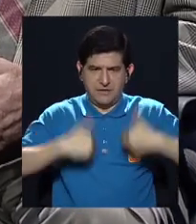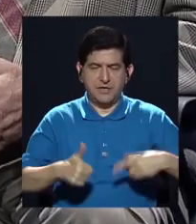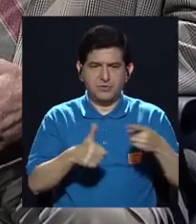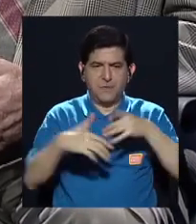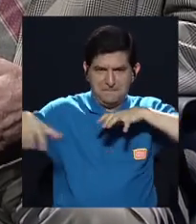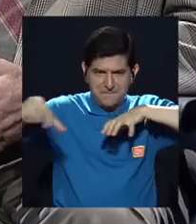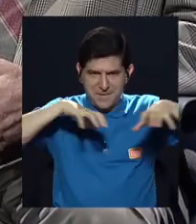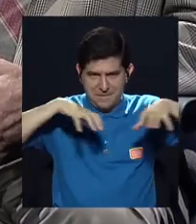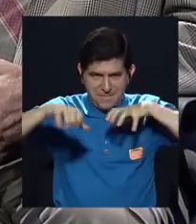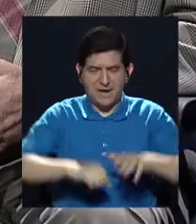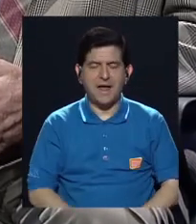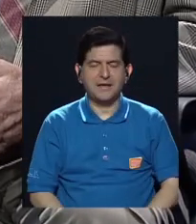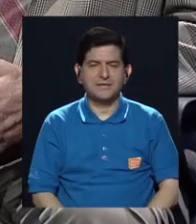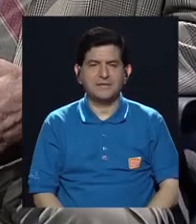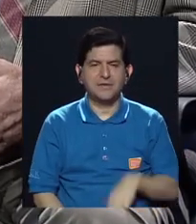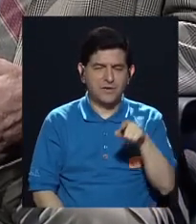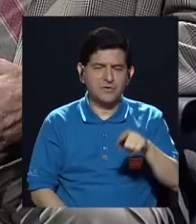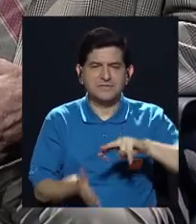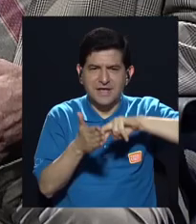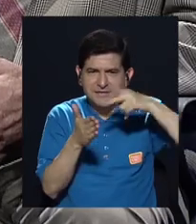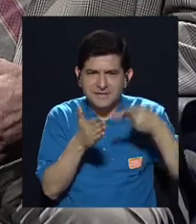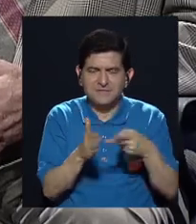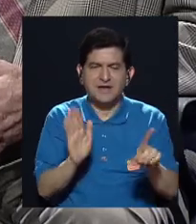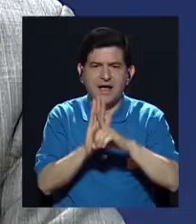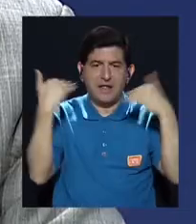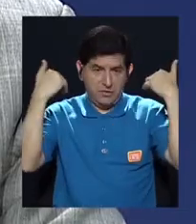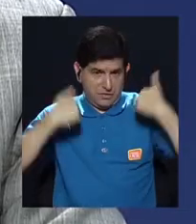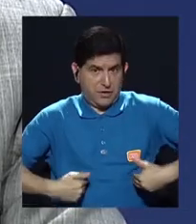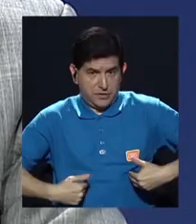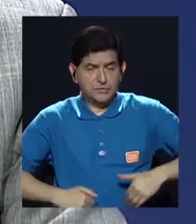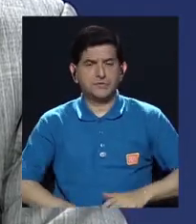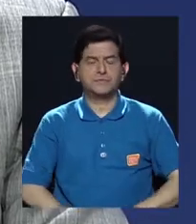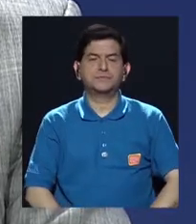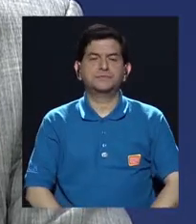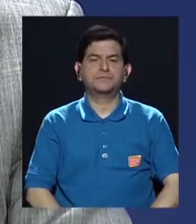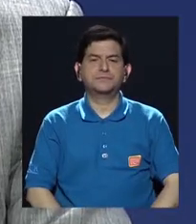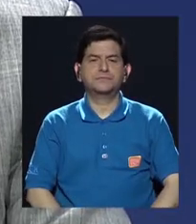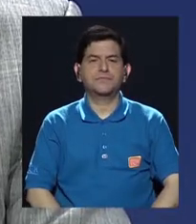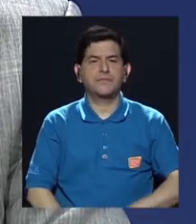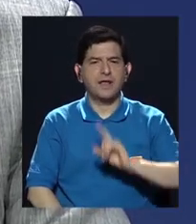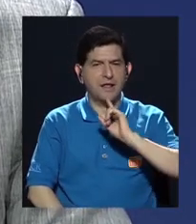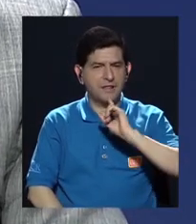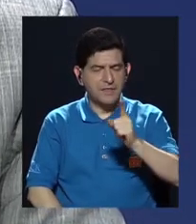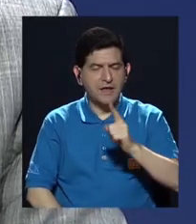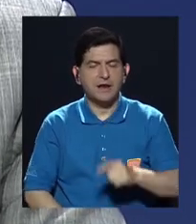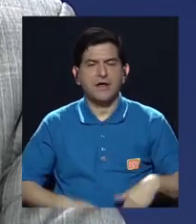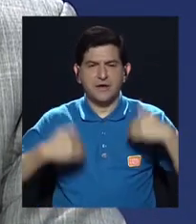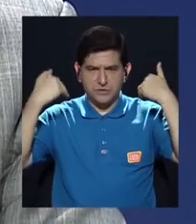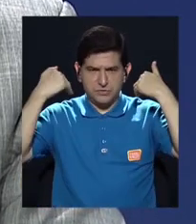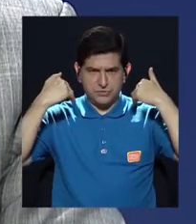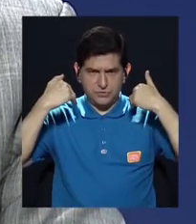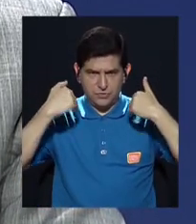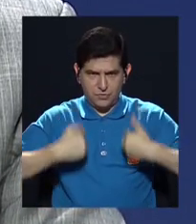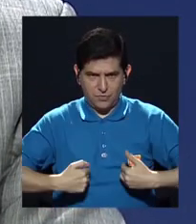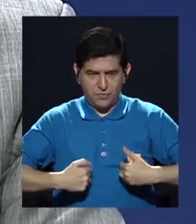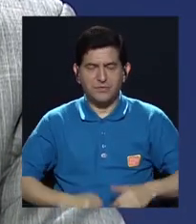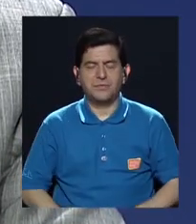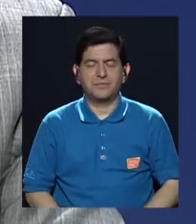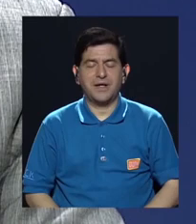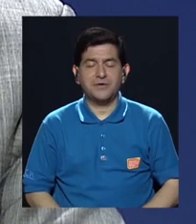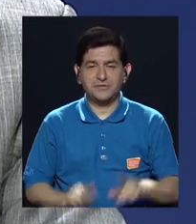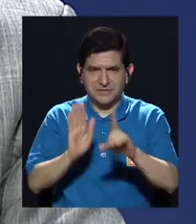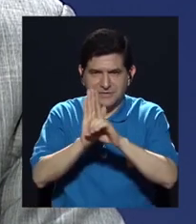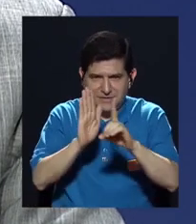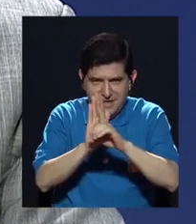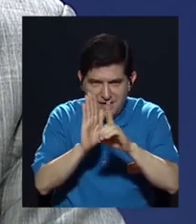acto de poner en la semántica los derechos humanos, casualmente. La Declaración Universal de los Derechos Humanos